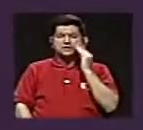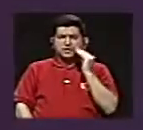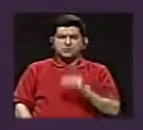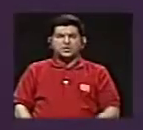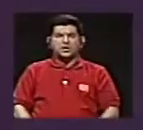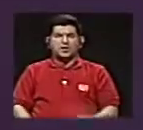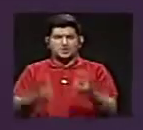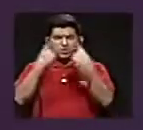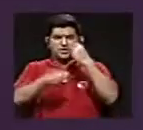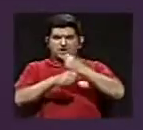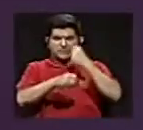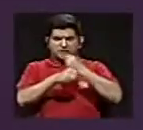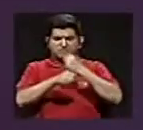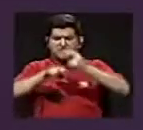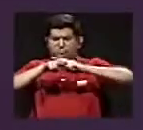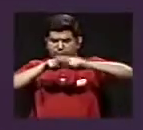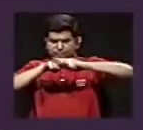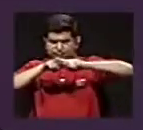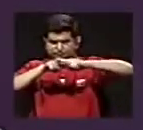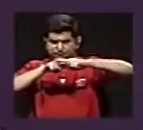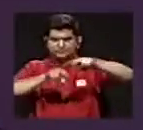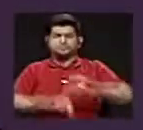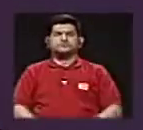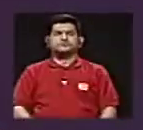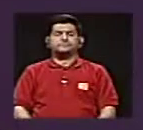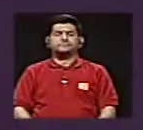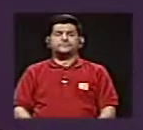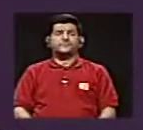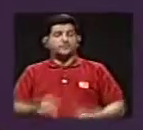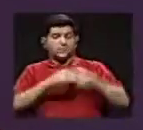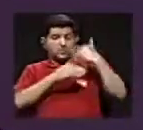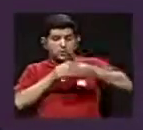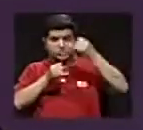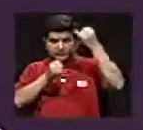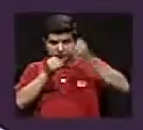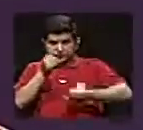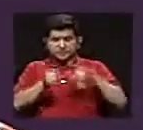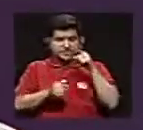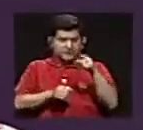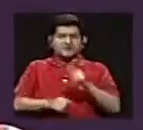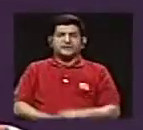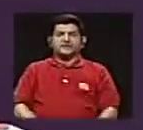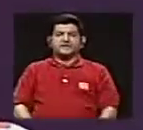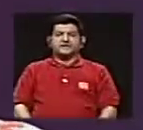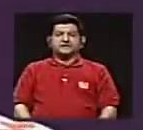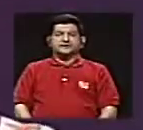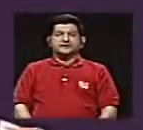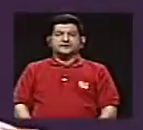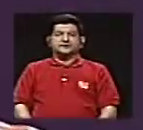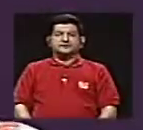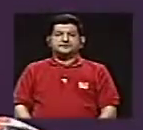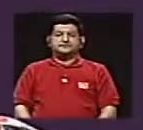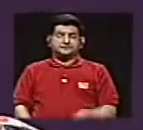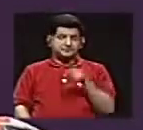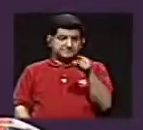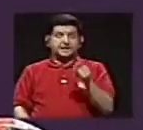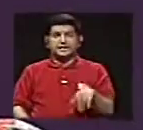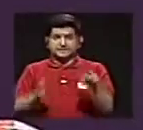abuelo vino y trabajó en el ferrocarril. Después que terminaron con eso, él